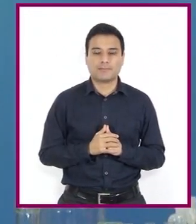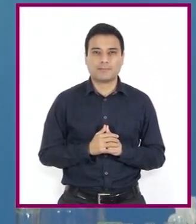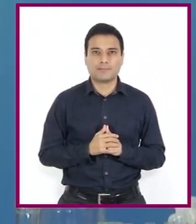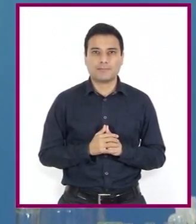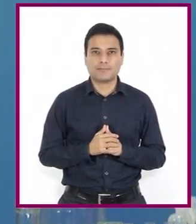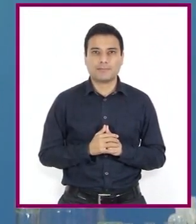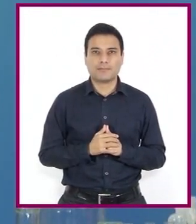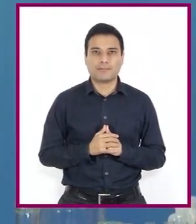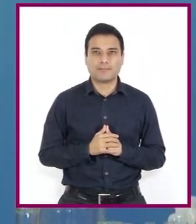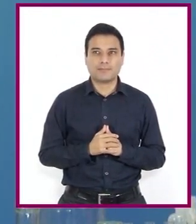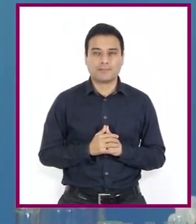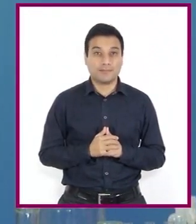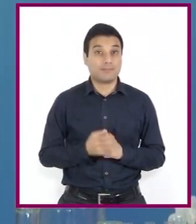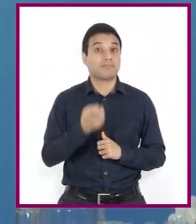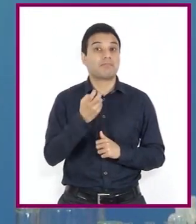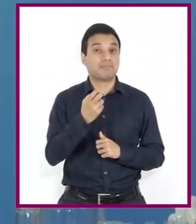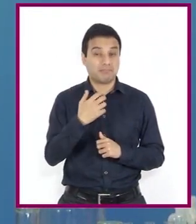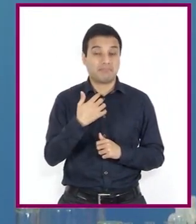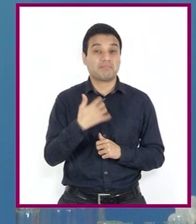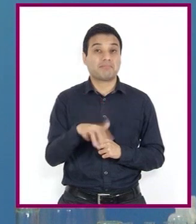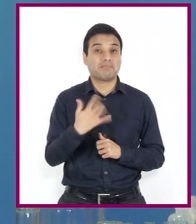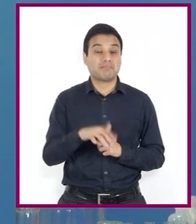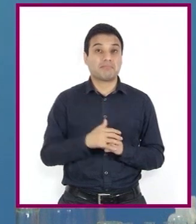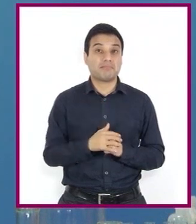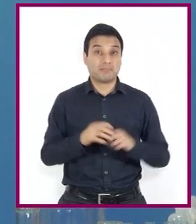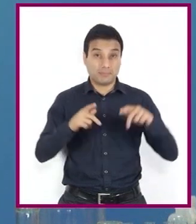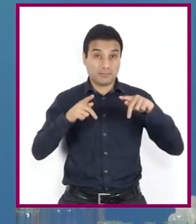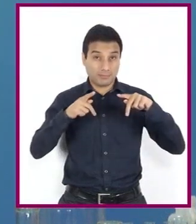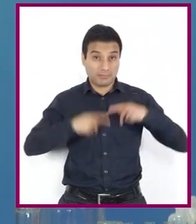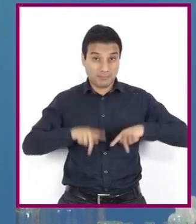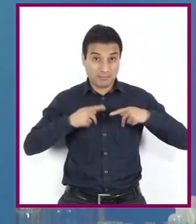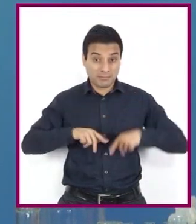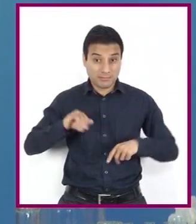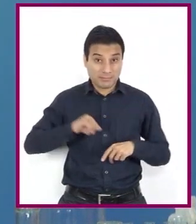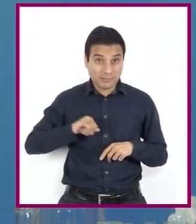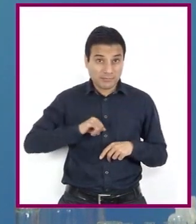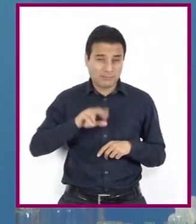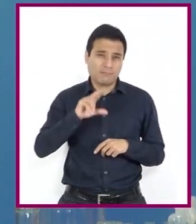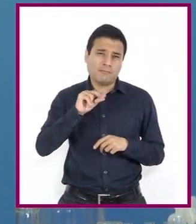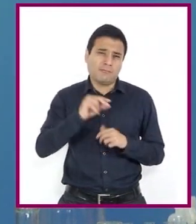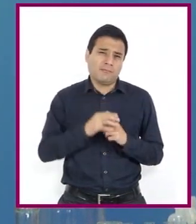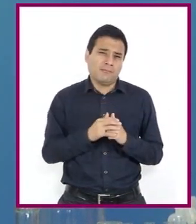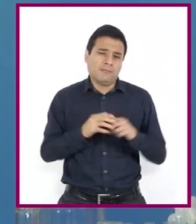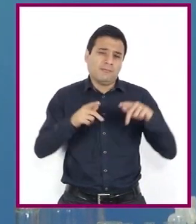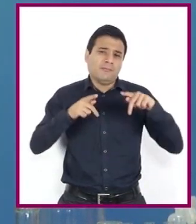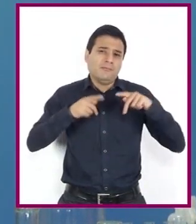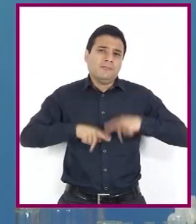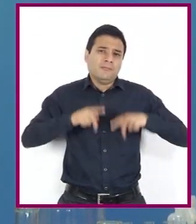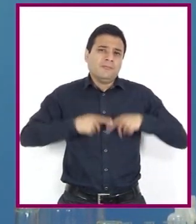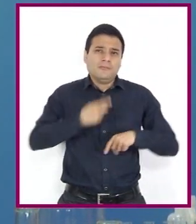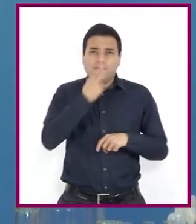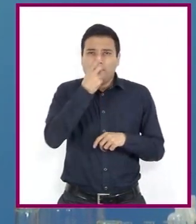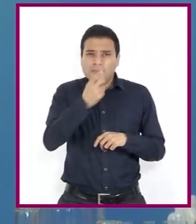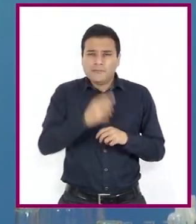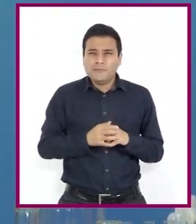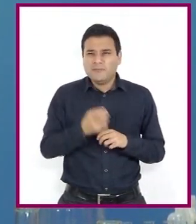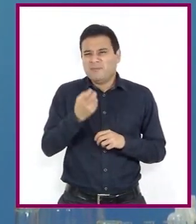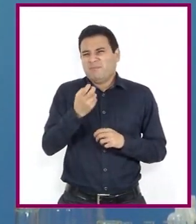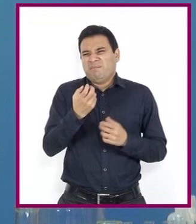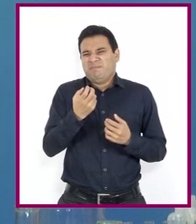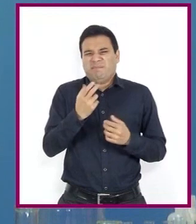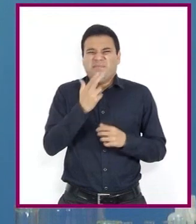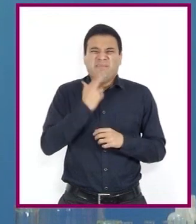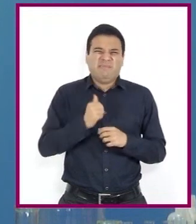Es aún más sorprendente que a nadie le interesó su descubrimiento y que consideraban que era un medicamento poco